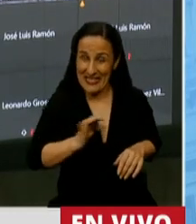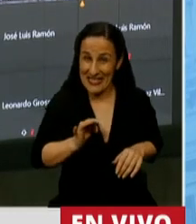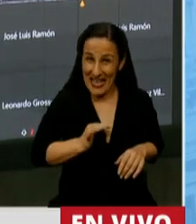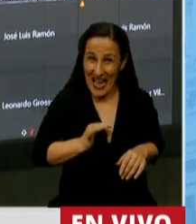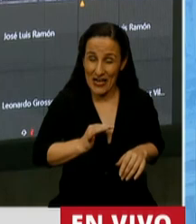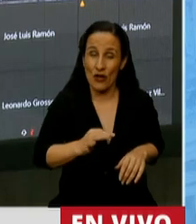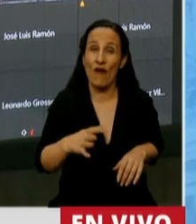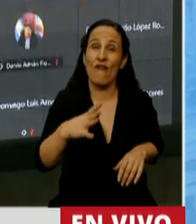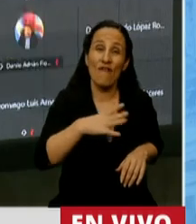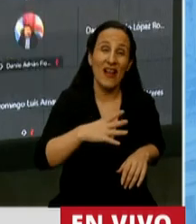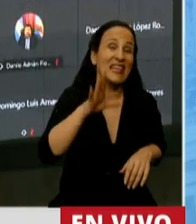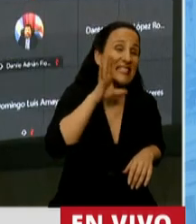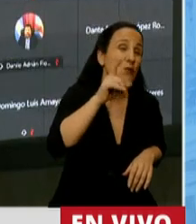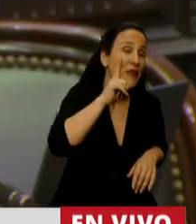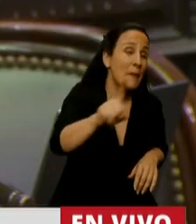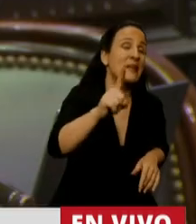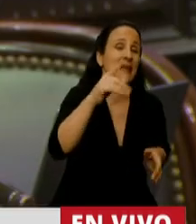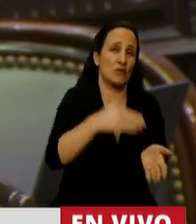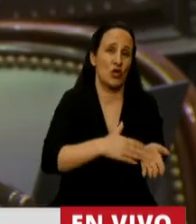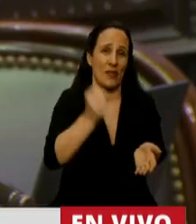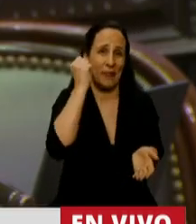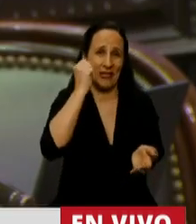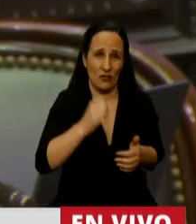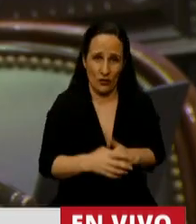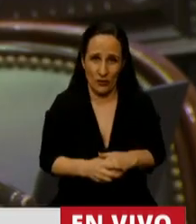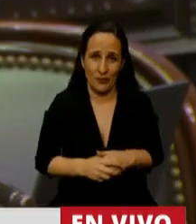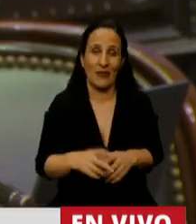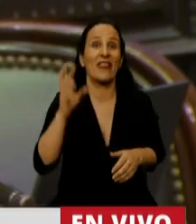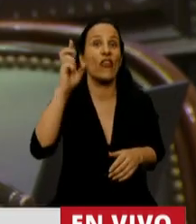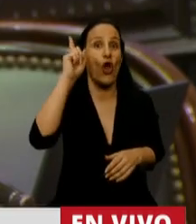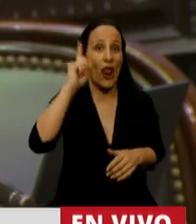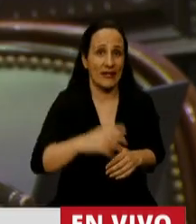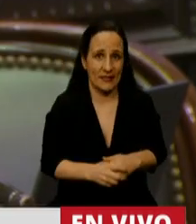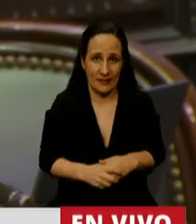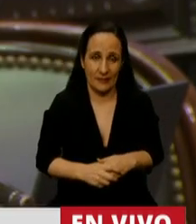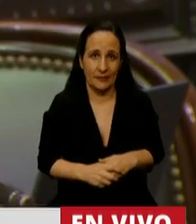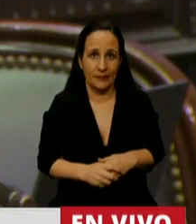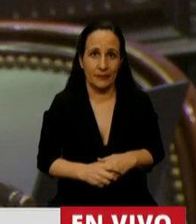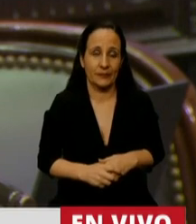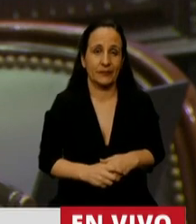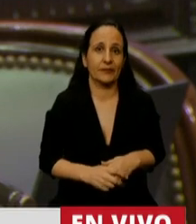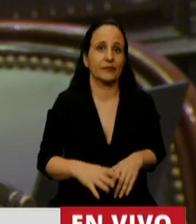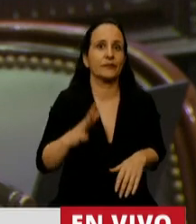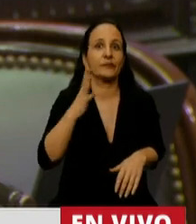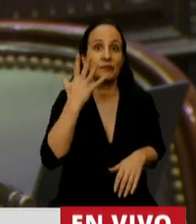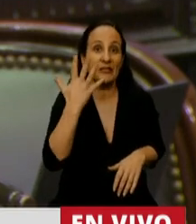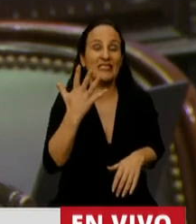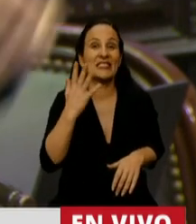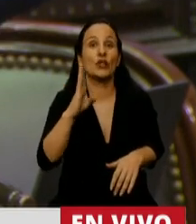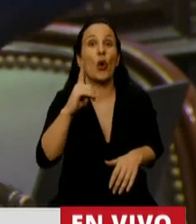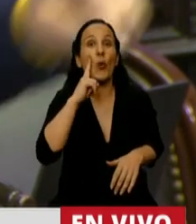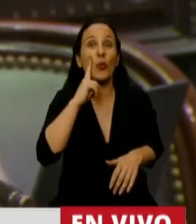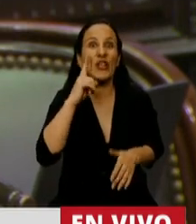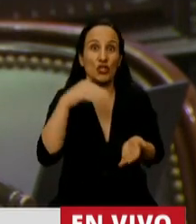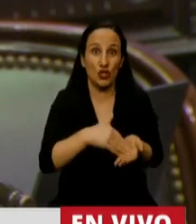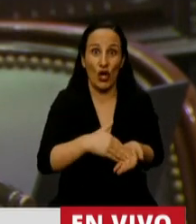va a faltar 50 mil millones de pesos de dólares 5 billones de pesos